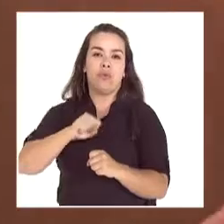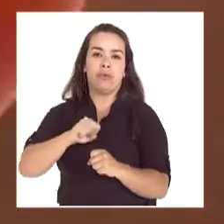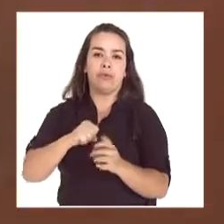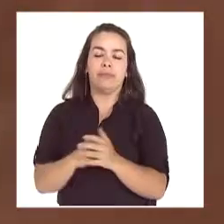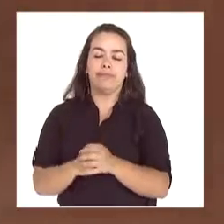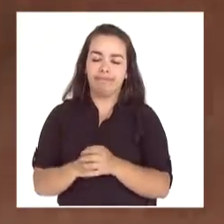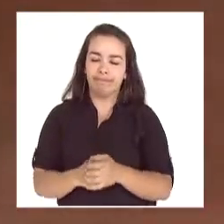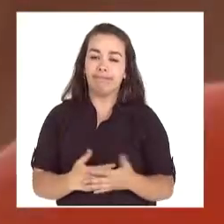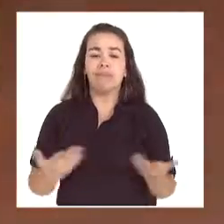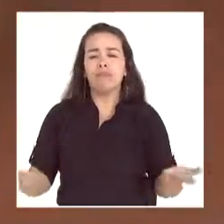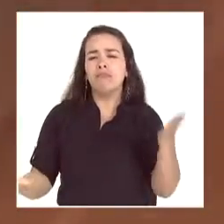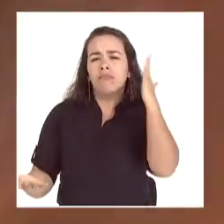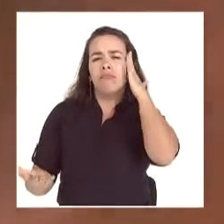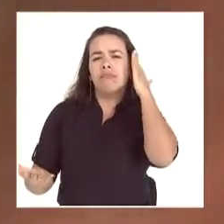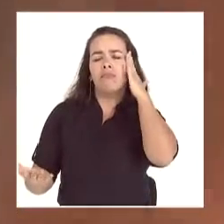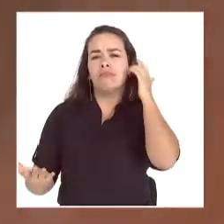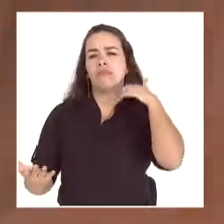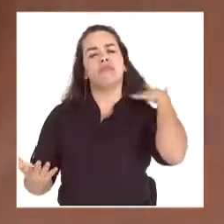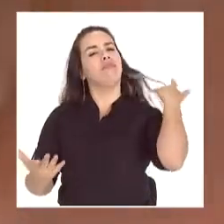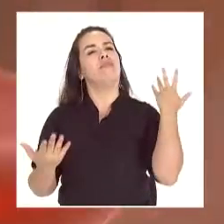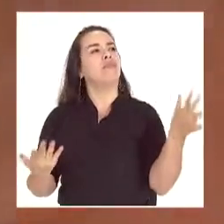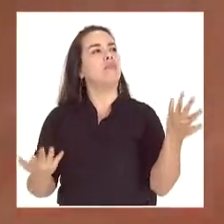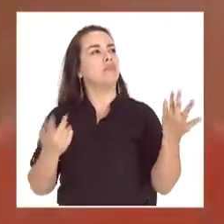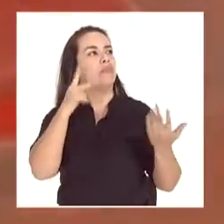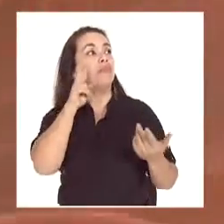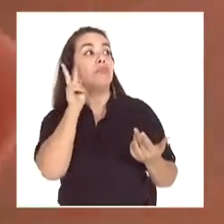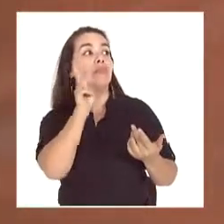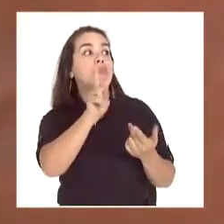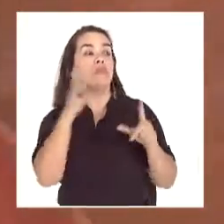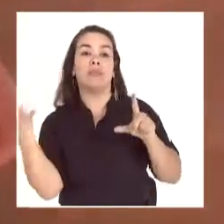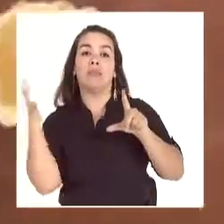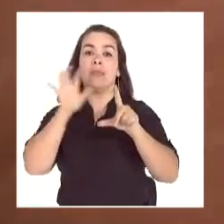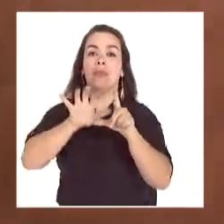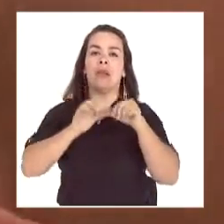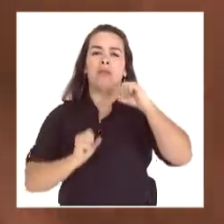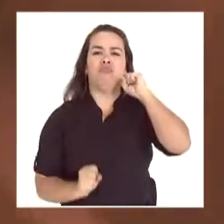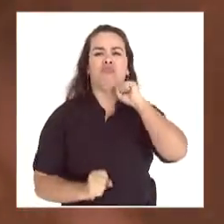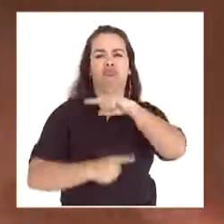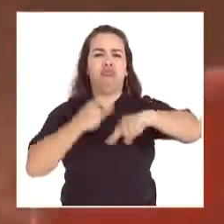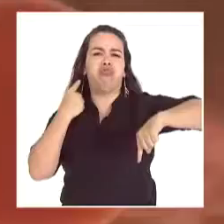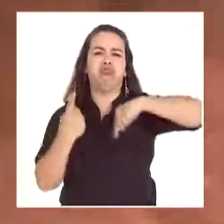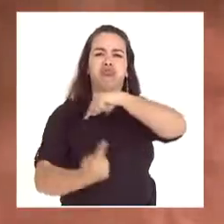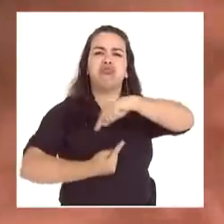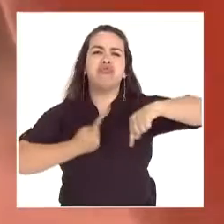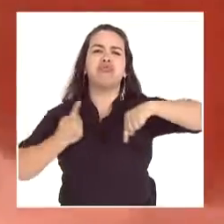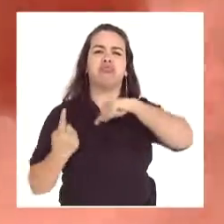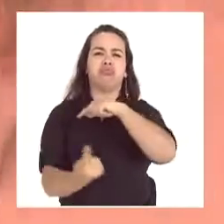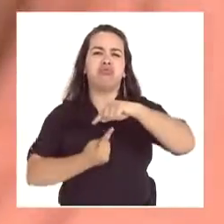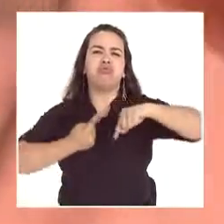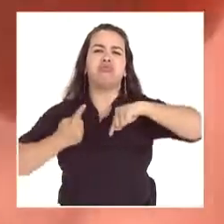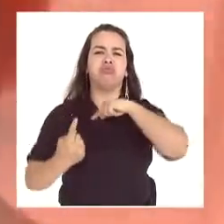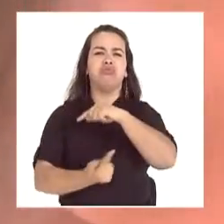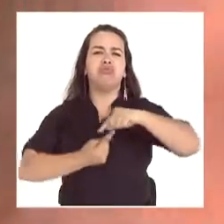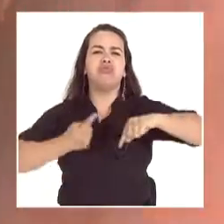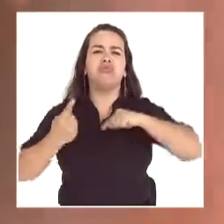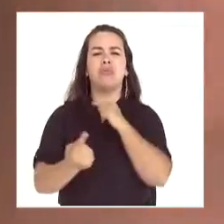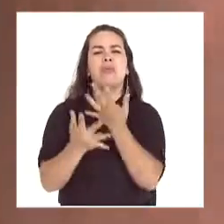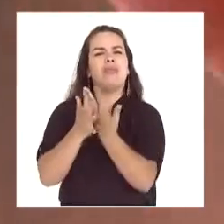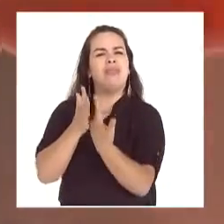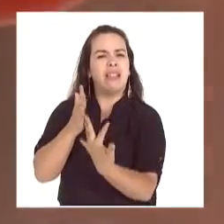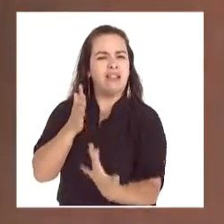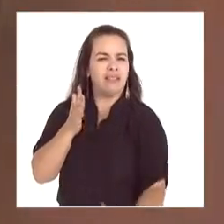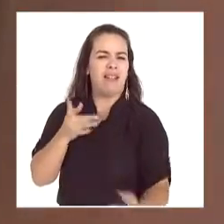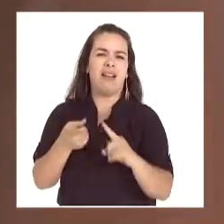que estamos viendo en esta imagen es la circulación de sangre,